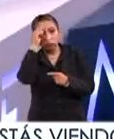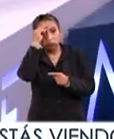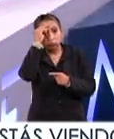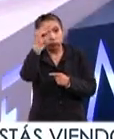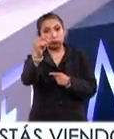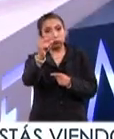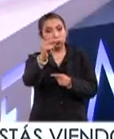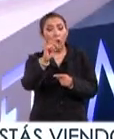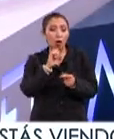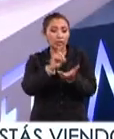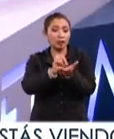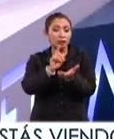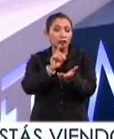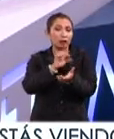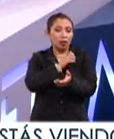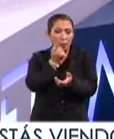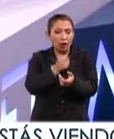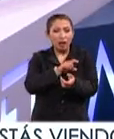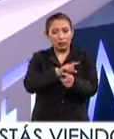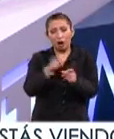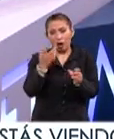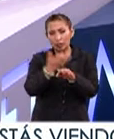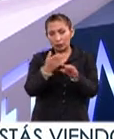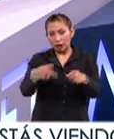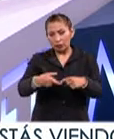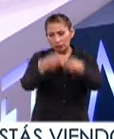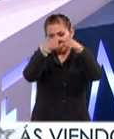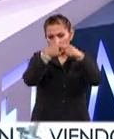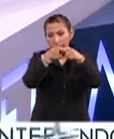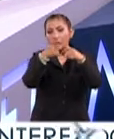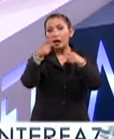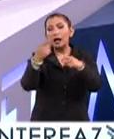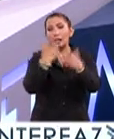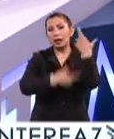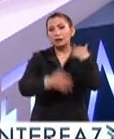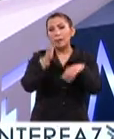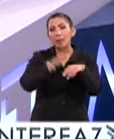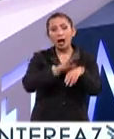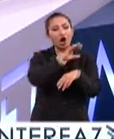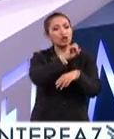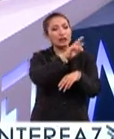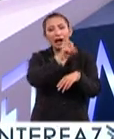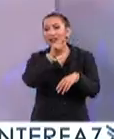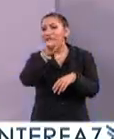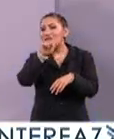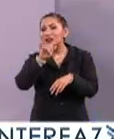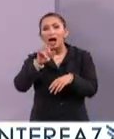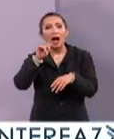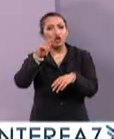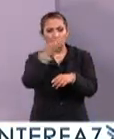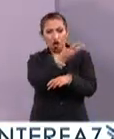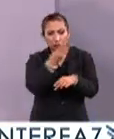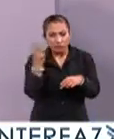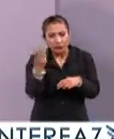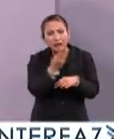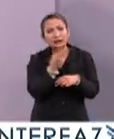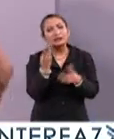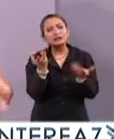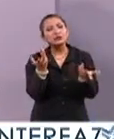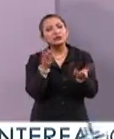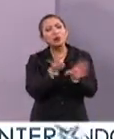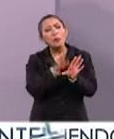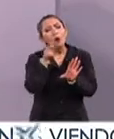capacidades especiales, ¿no? Entonces, vamos a hacer una breve pausa y regresar. Me gustaría, Trixia, me gustaría, Oscar, me gustaría, Antonio, que me dijeran